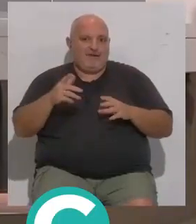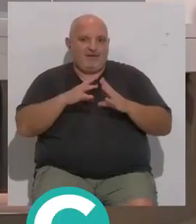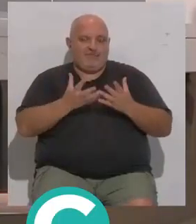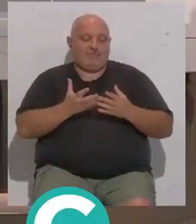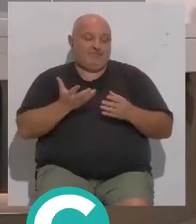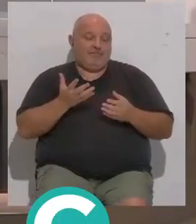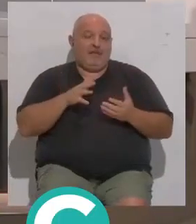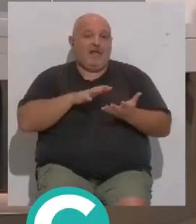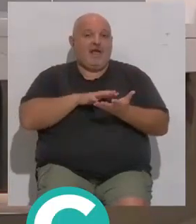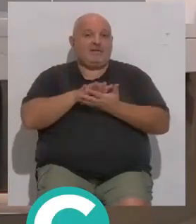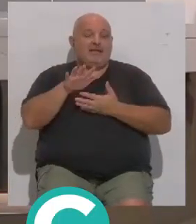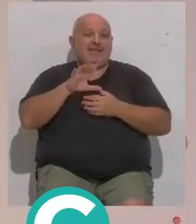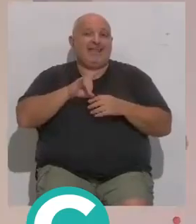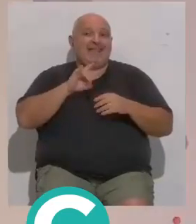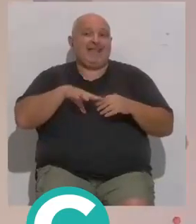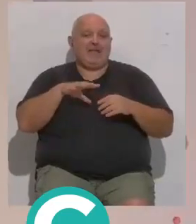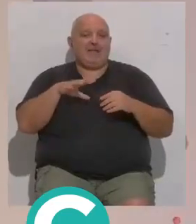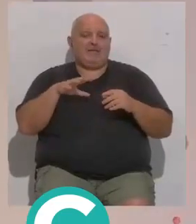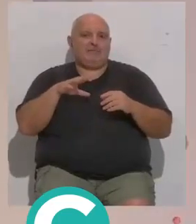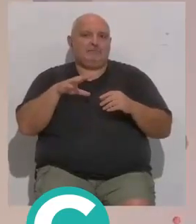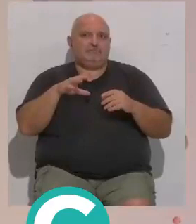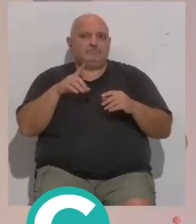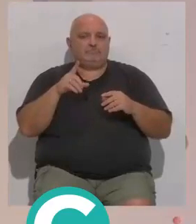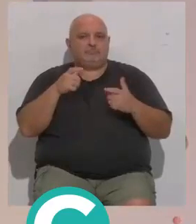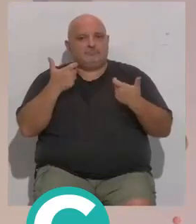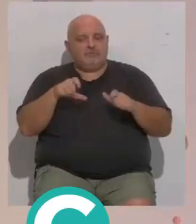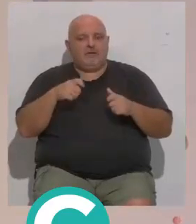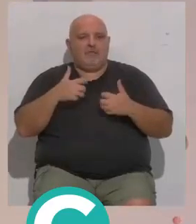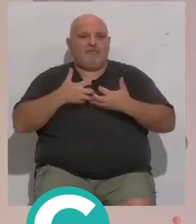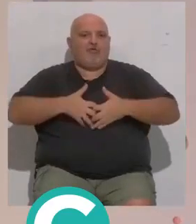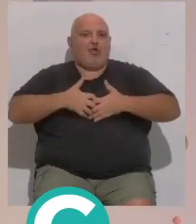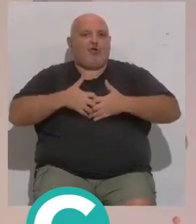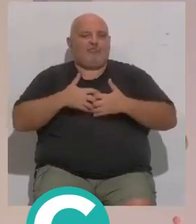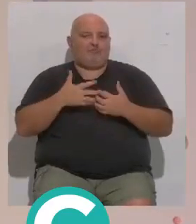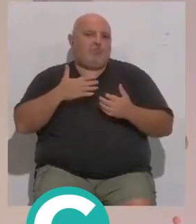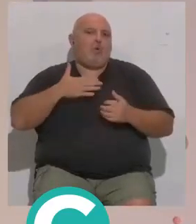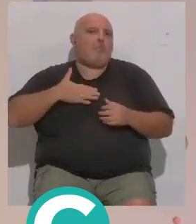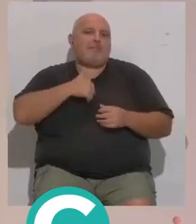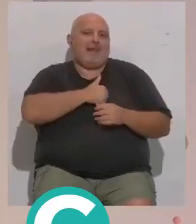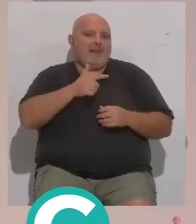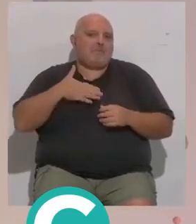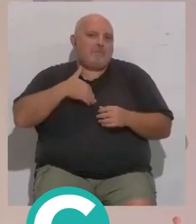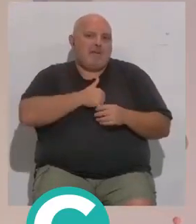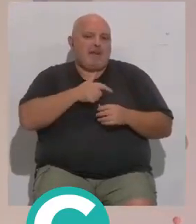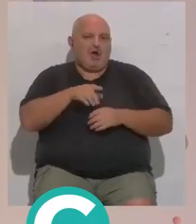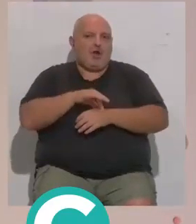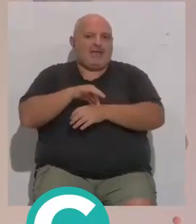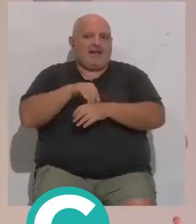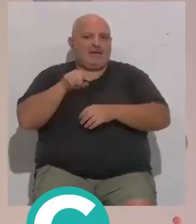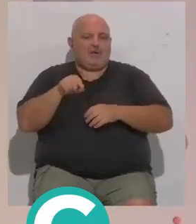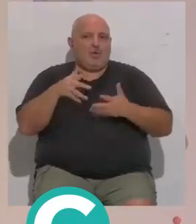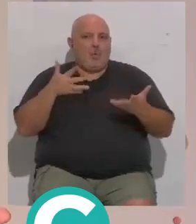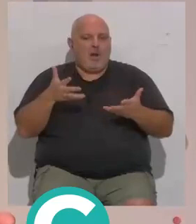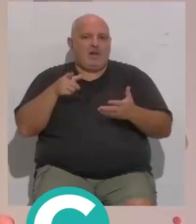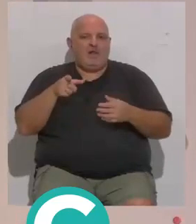en ataque, el que le toque, pues tiene de alguna manera la función en esa elaboración inicial del rival de orientar a ver